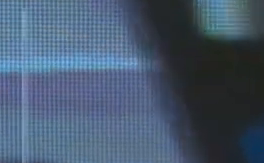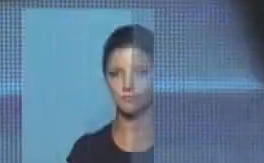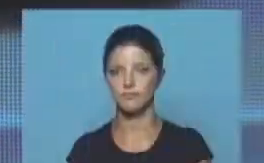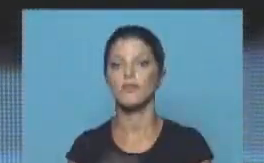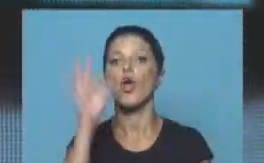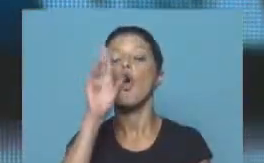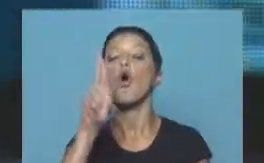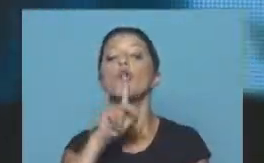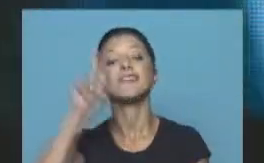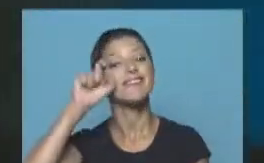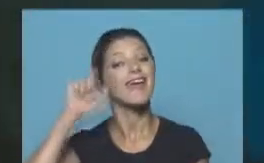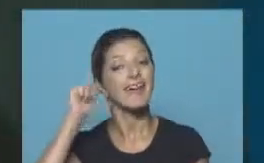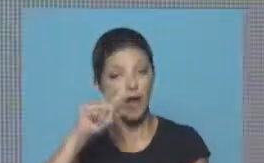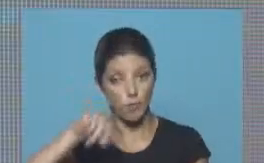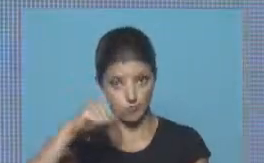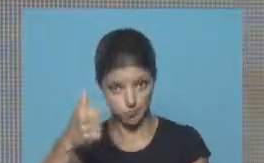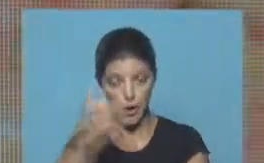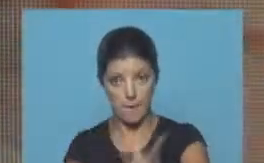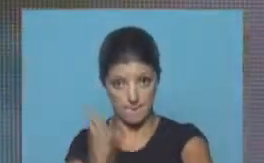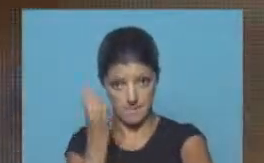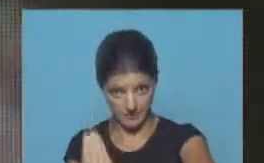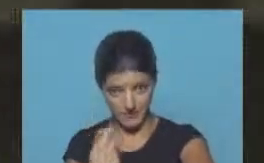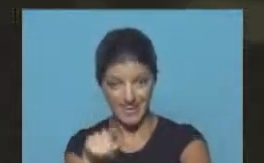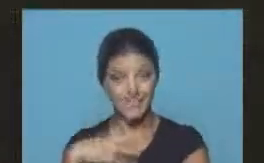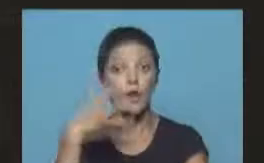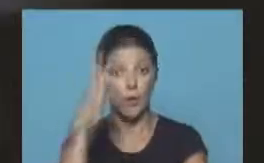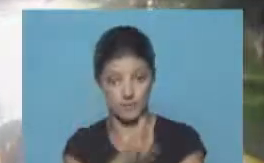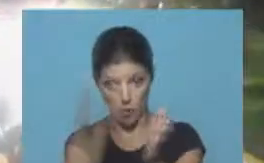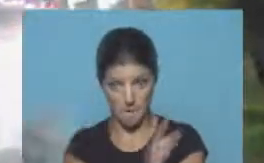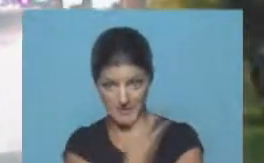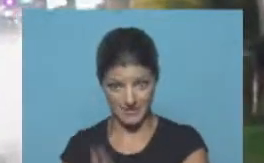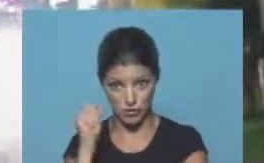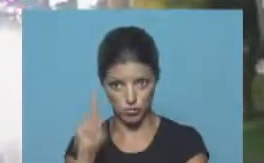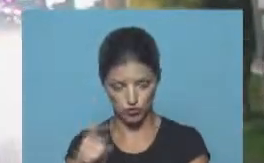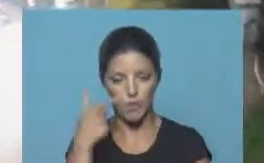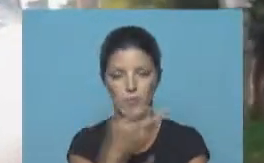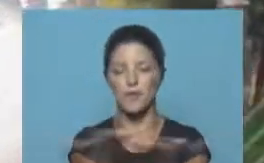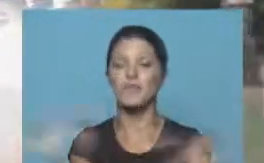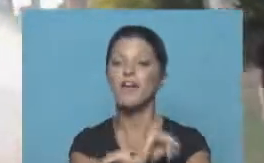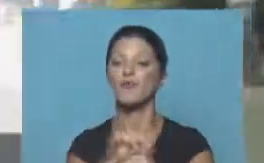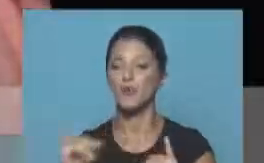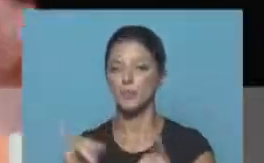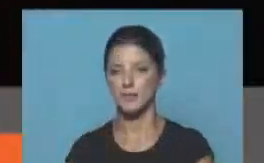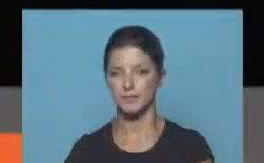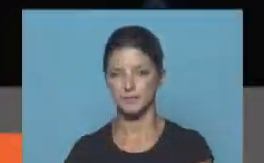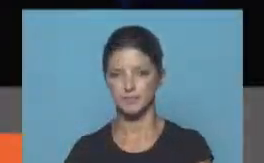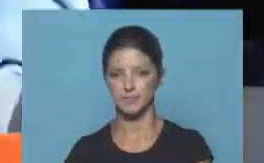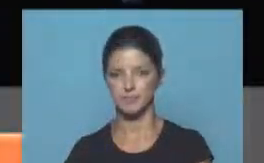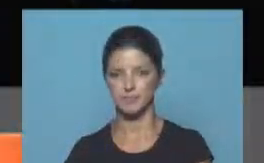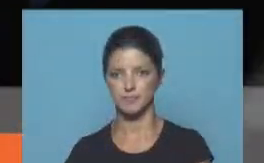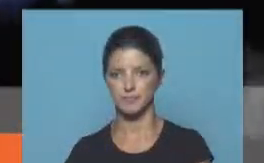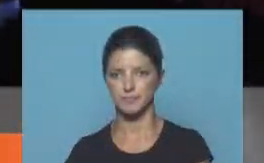Daniel Ortega ganó las elecciones en Nicaragua y va por su cuarto mandato. Este es el informe. Yo soy de un pueblo